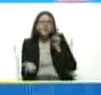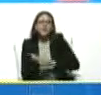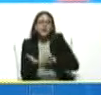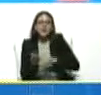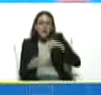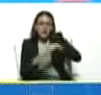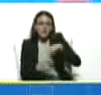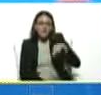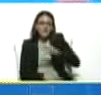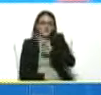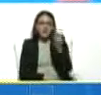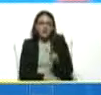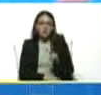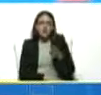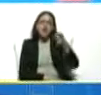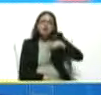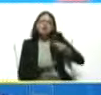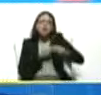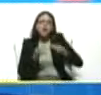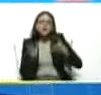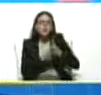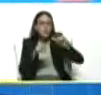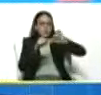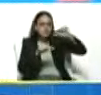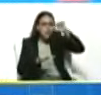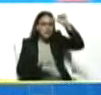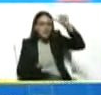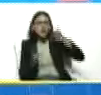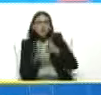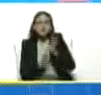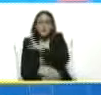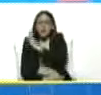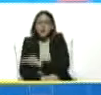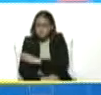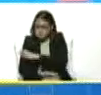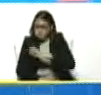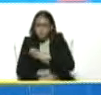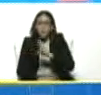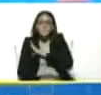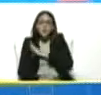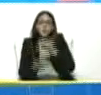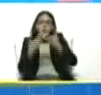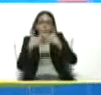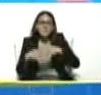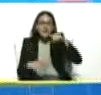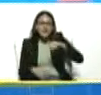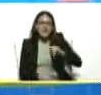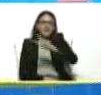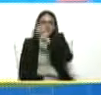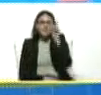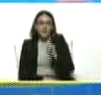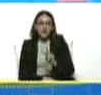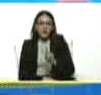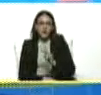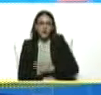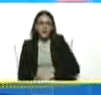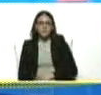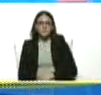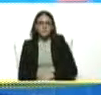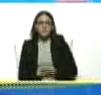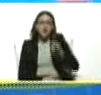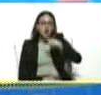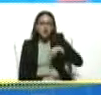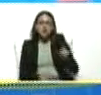Es un desarrollo de las fuerzas productivas, de la potencialidad venezolana. No estamos